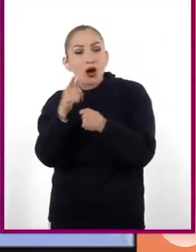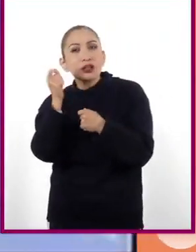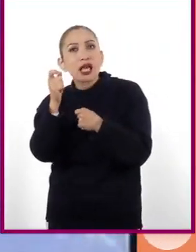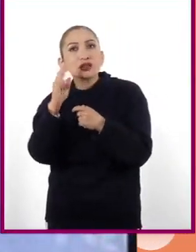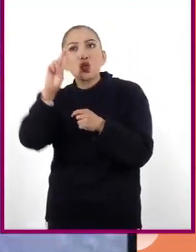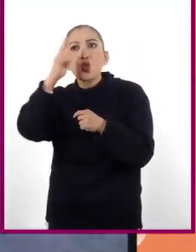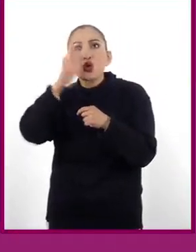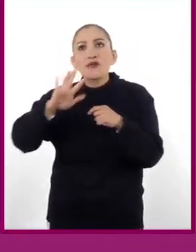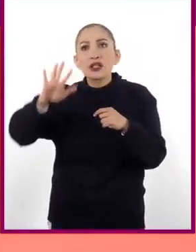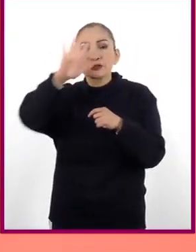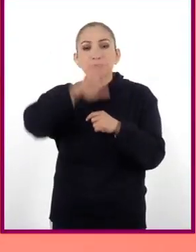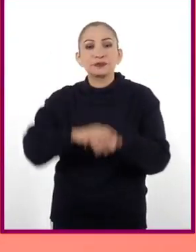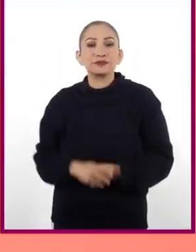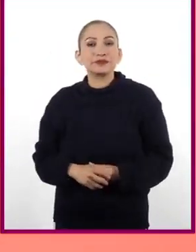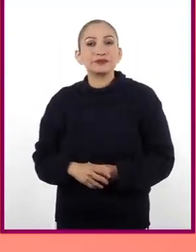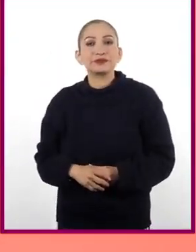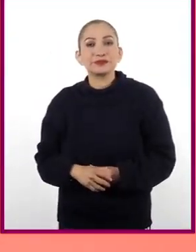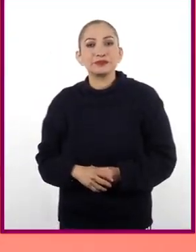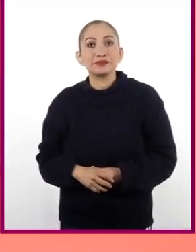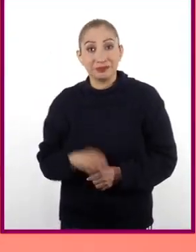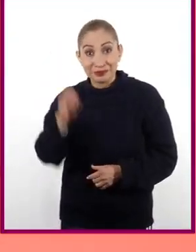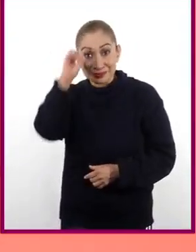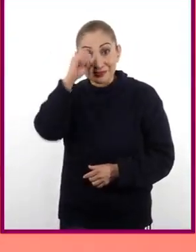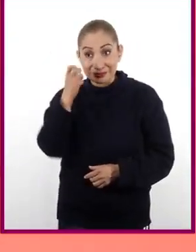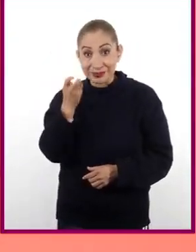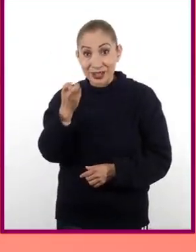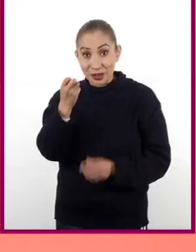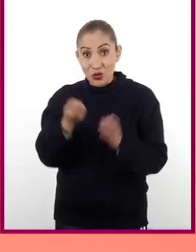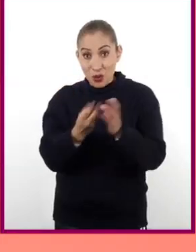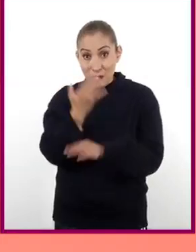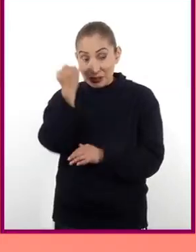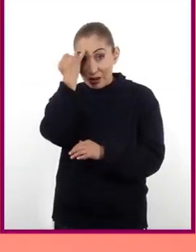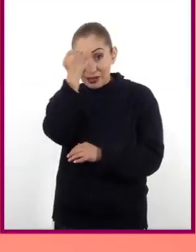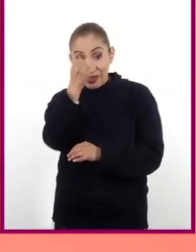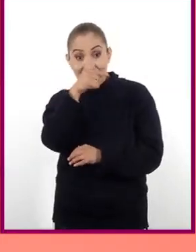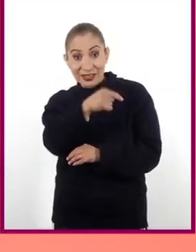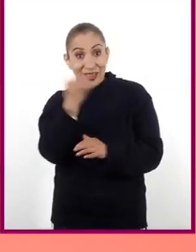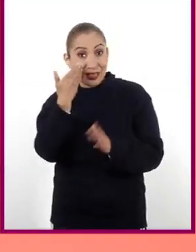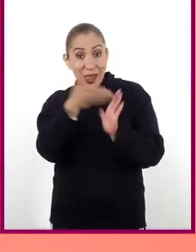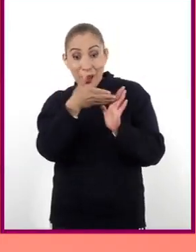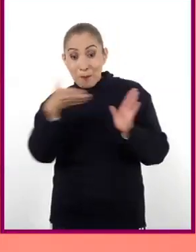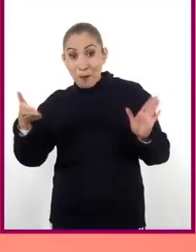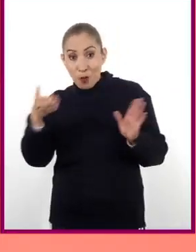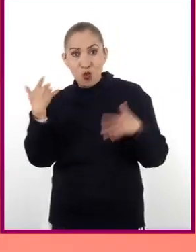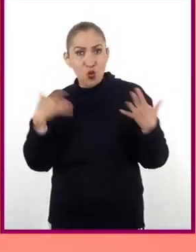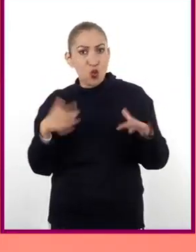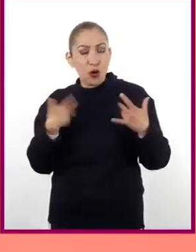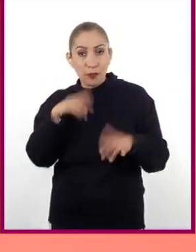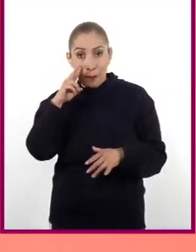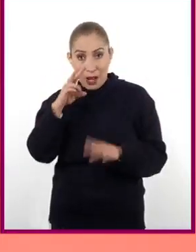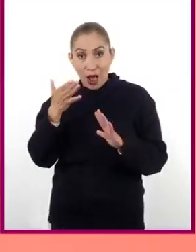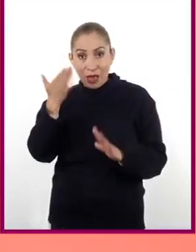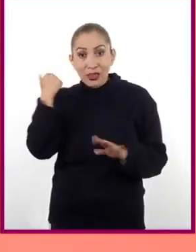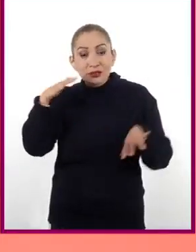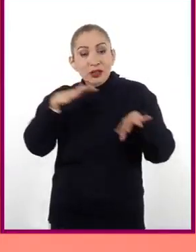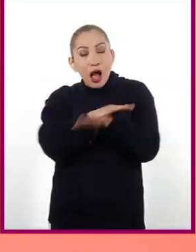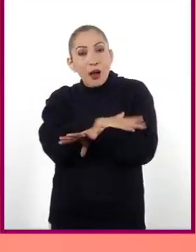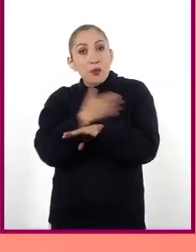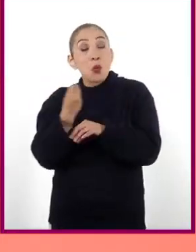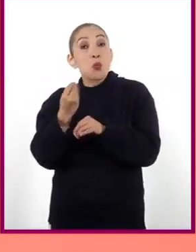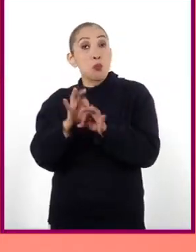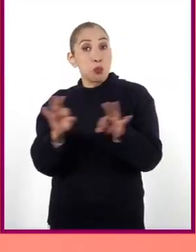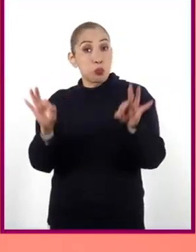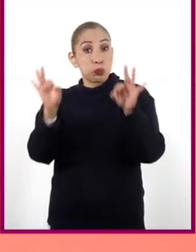mejor el universo. ¿Qué les parecieron las nuevas ideas de esta época? Como observaron, los cambios fueron